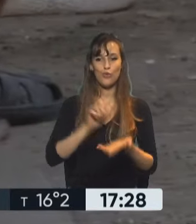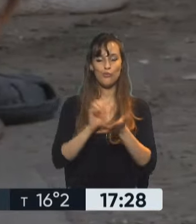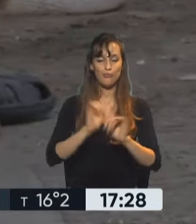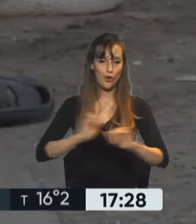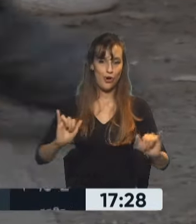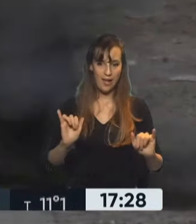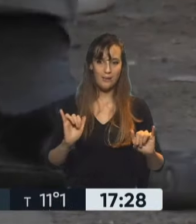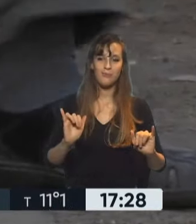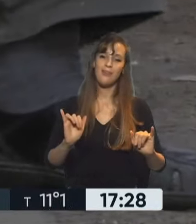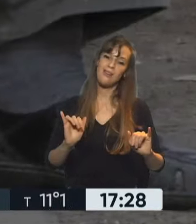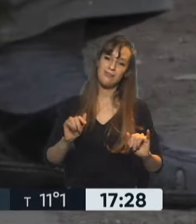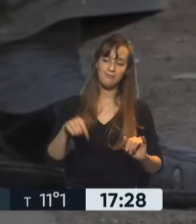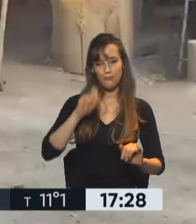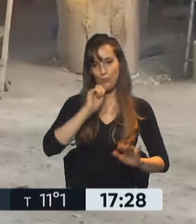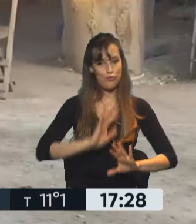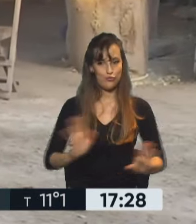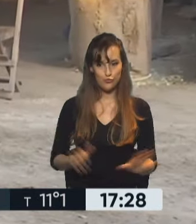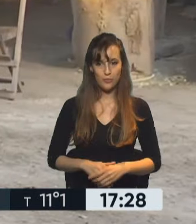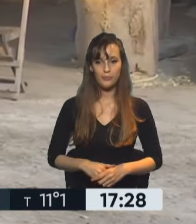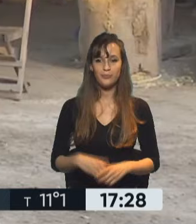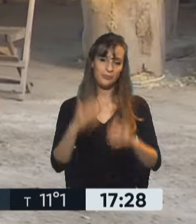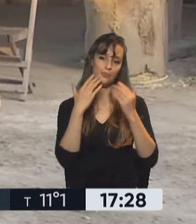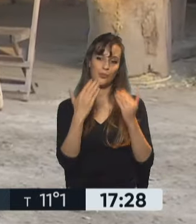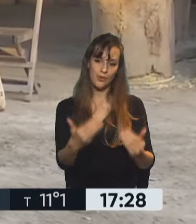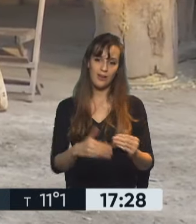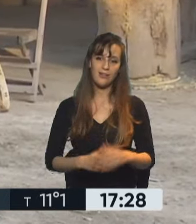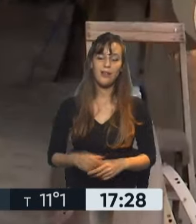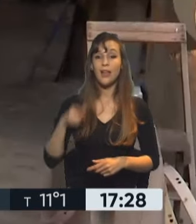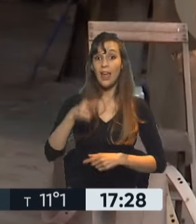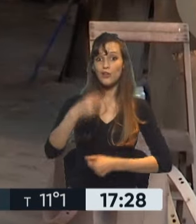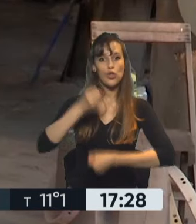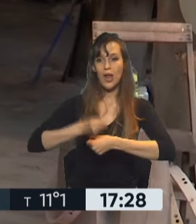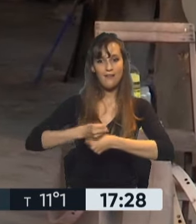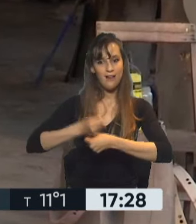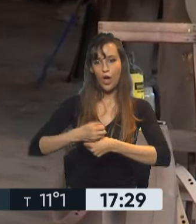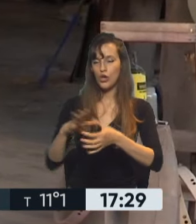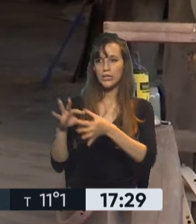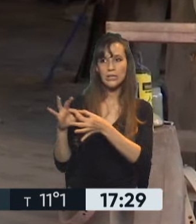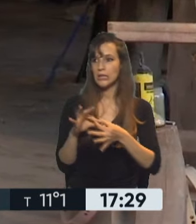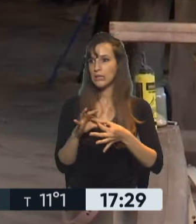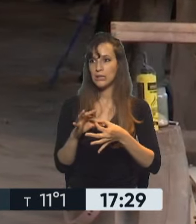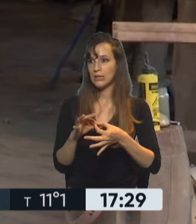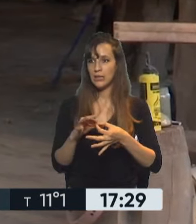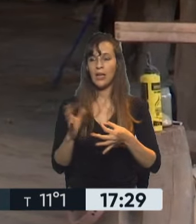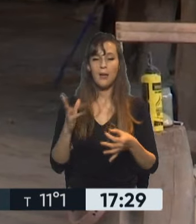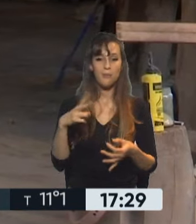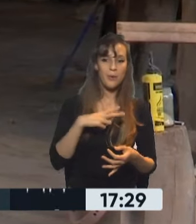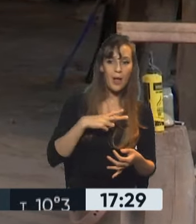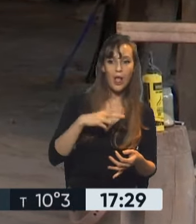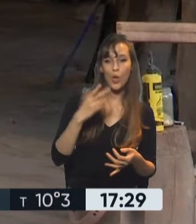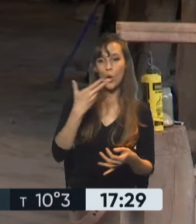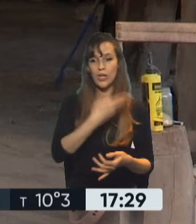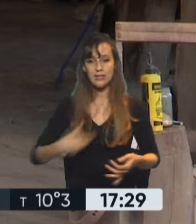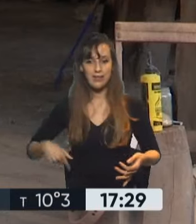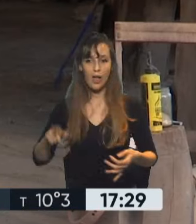salir de este hermoso lugar. Sí, Tere, muchas gracias. A veces trabajar en conjunto el Estado con las instituciones privadas y salen estas